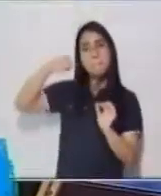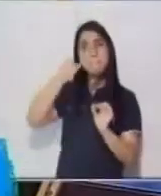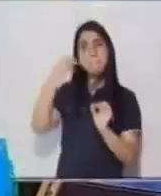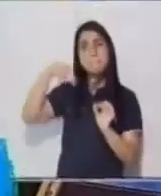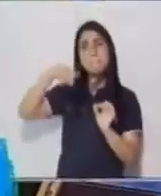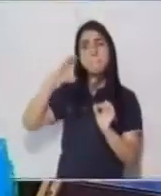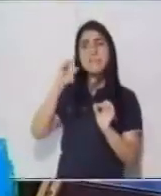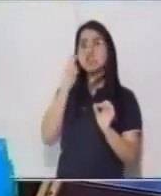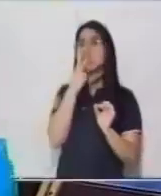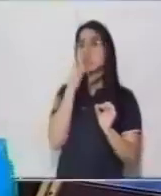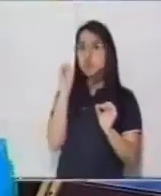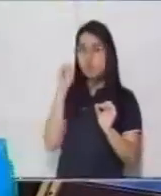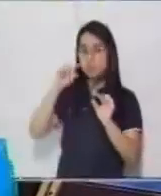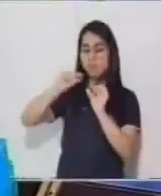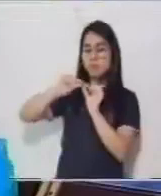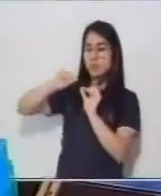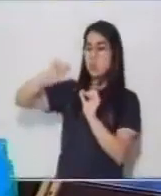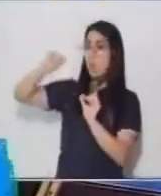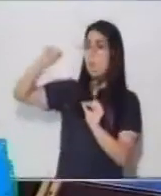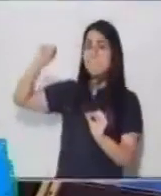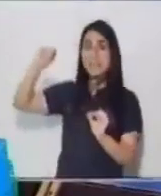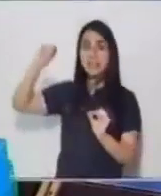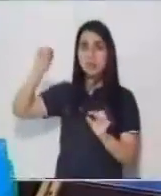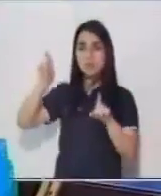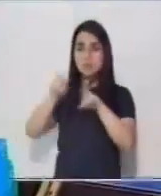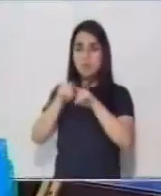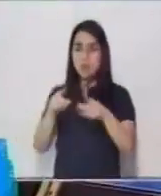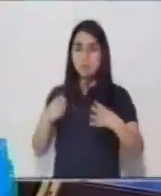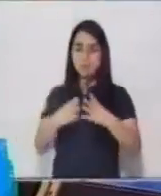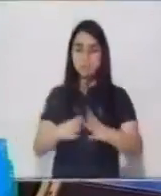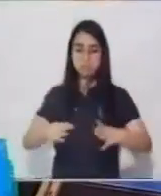pastel y el pincho tiene que salir limpio, no tiene que salir con masa.